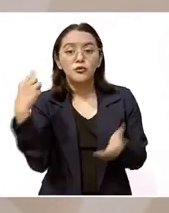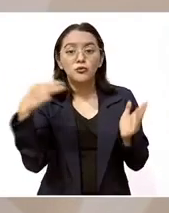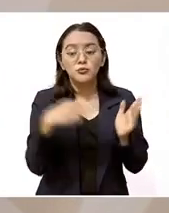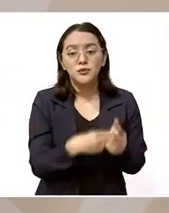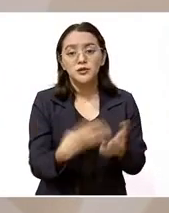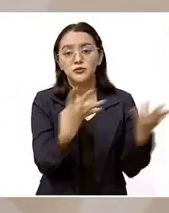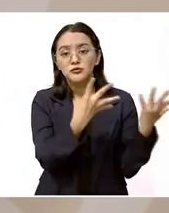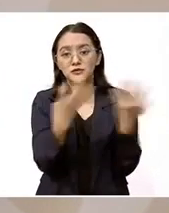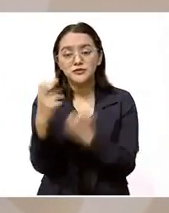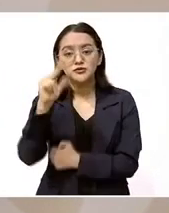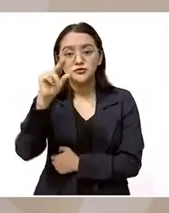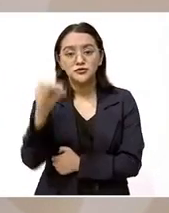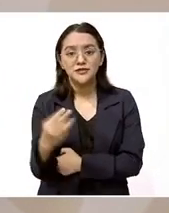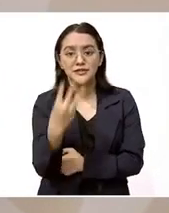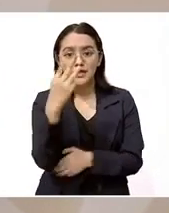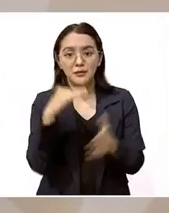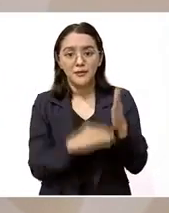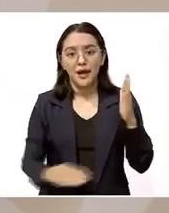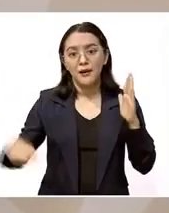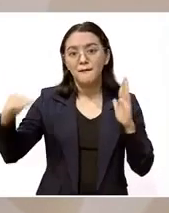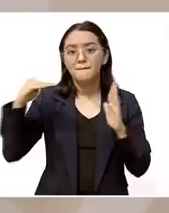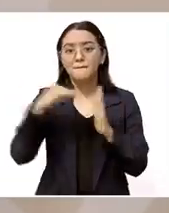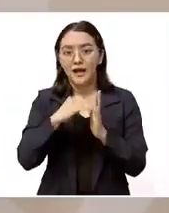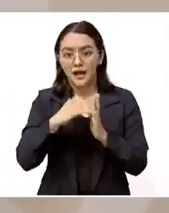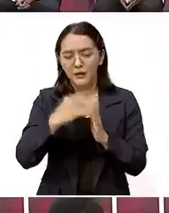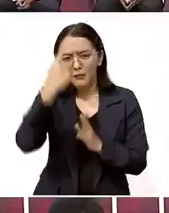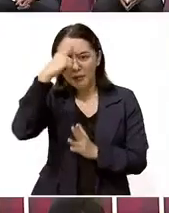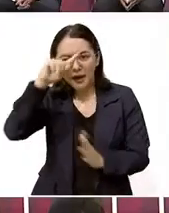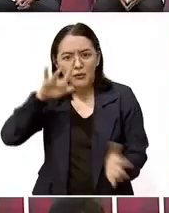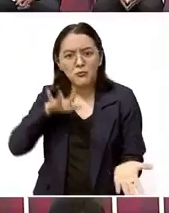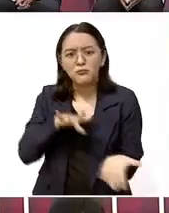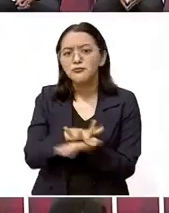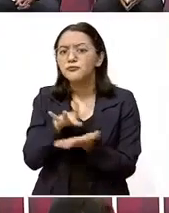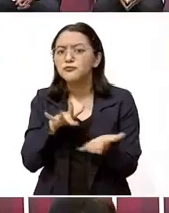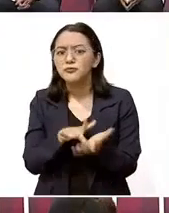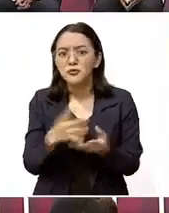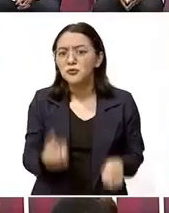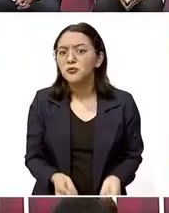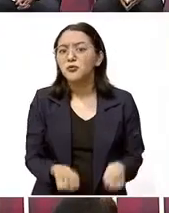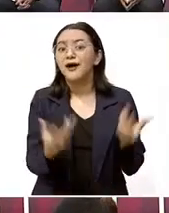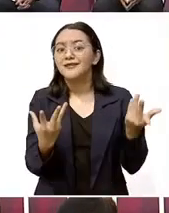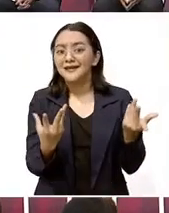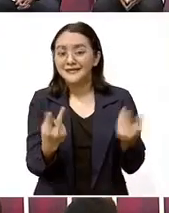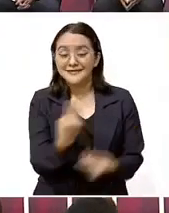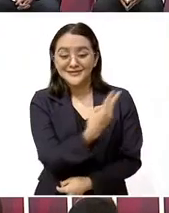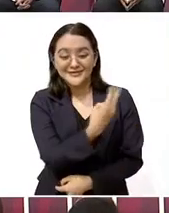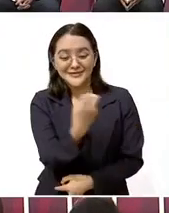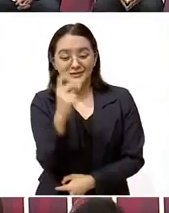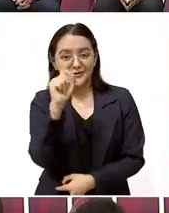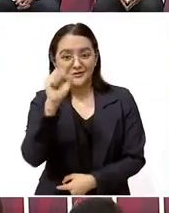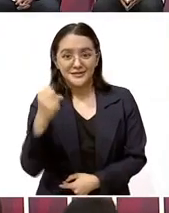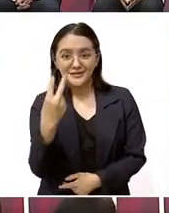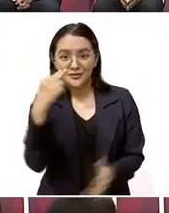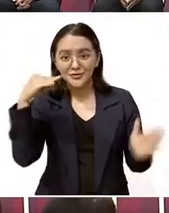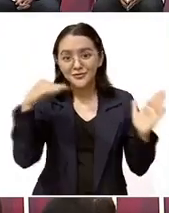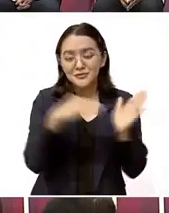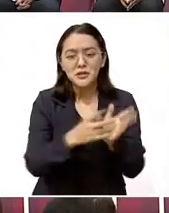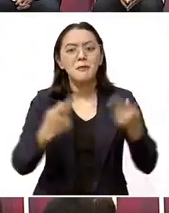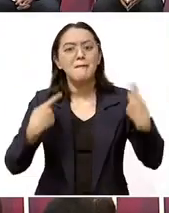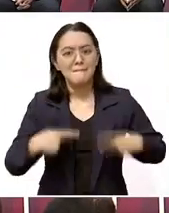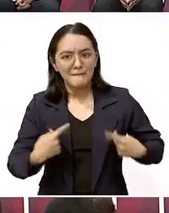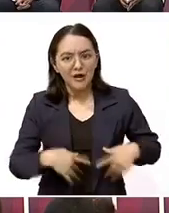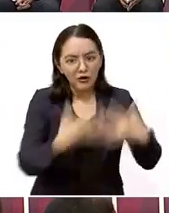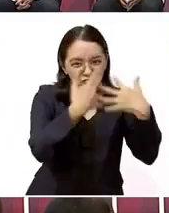1,983 millones de pesos en beneficio de más de 222,000